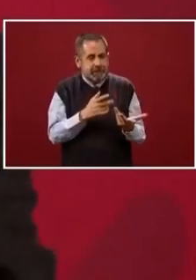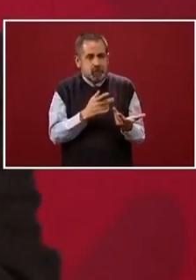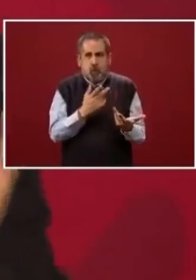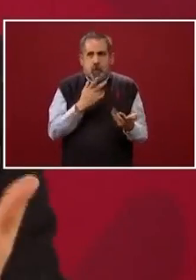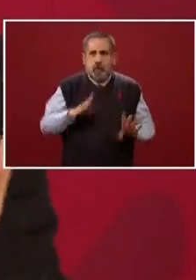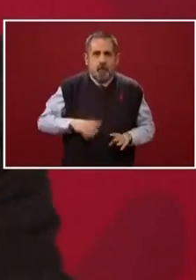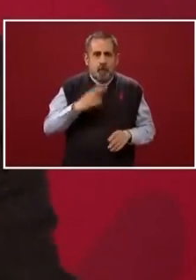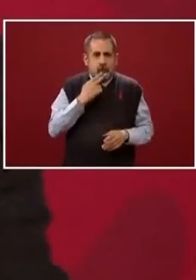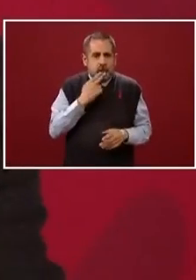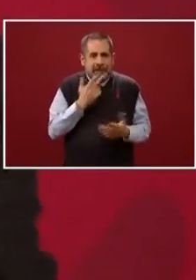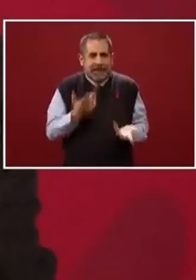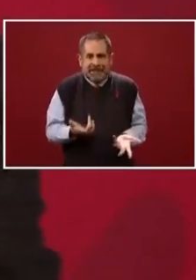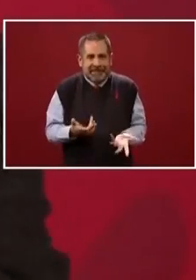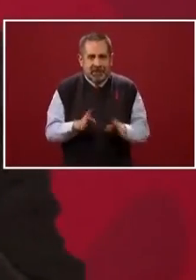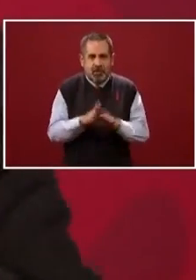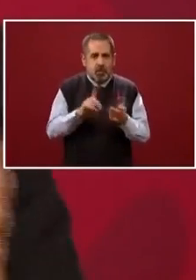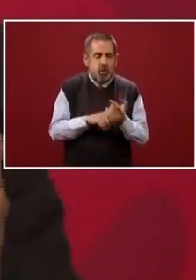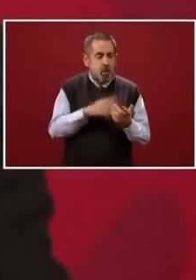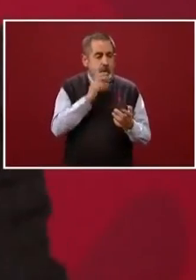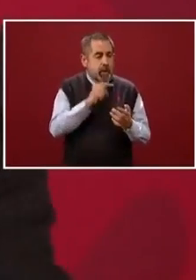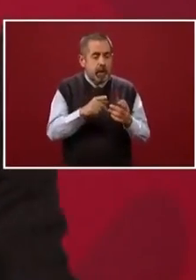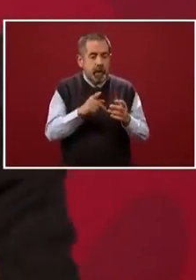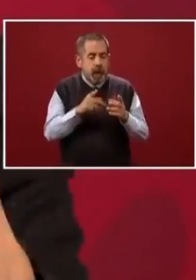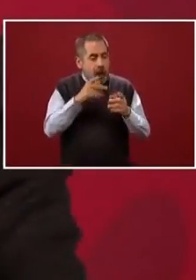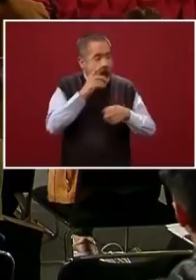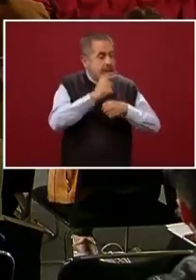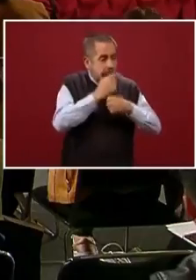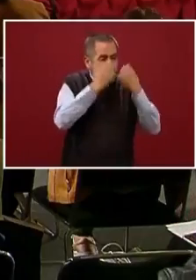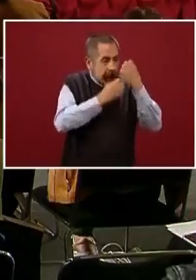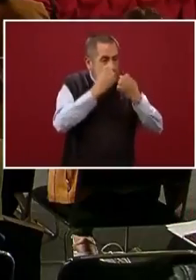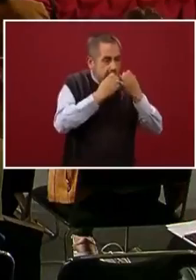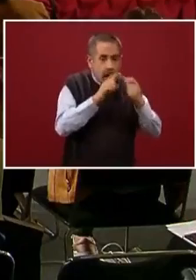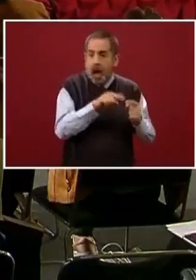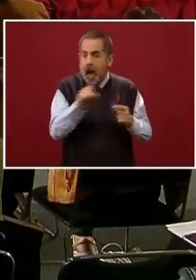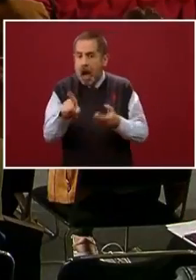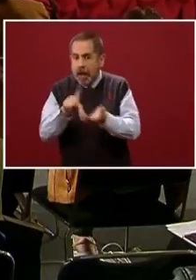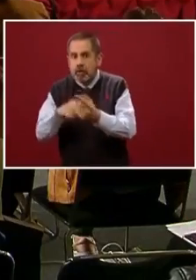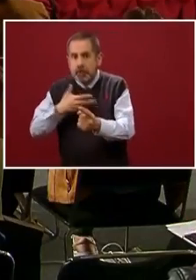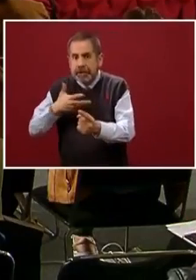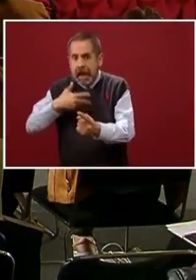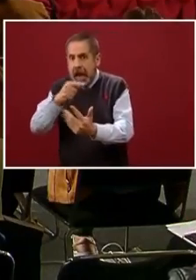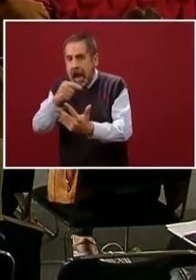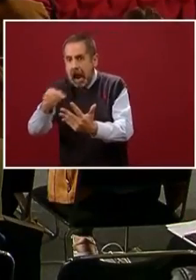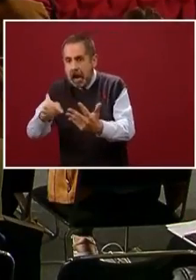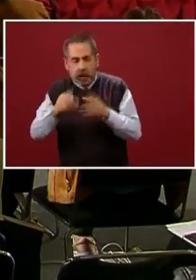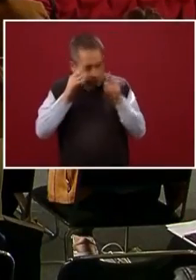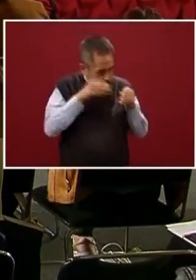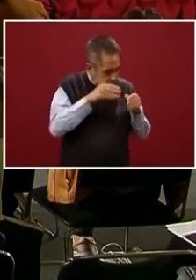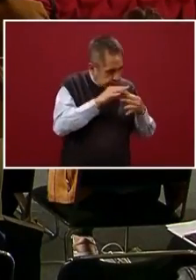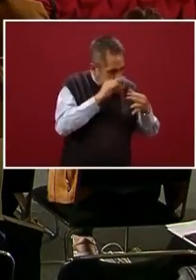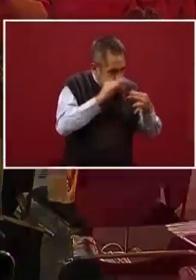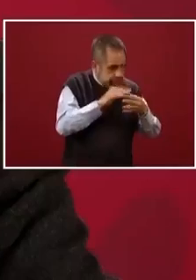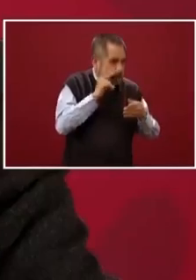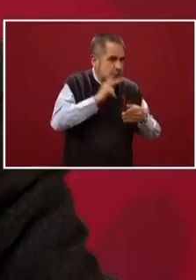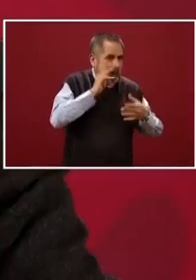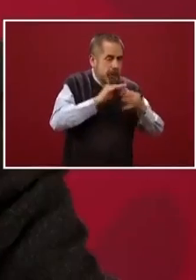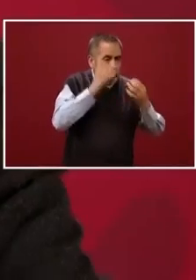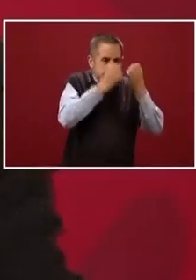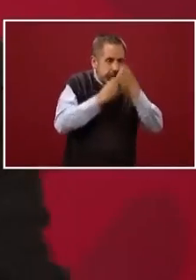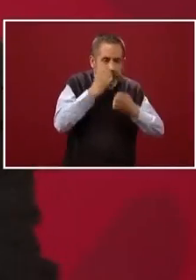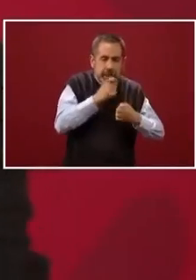además inconveniente, porque empieza a distraer los distintos mecanismos de la salud pública hacia un